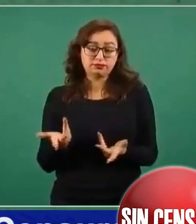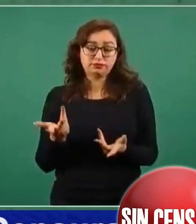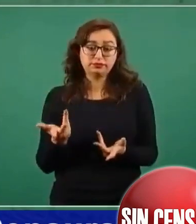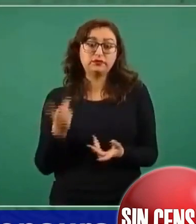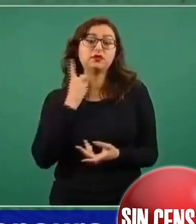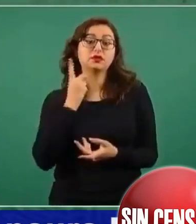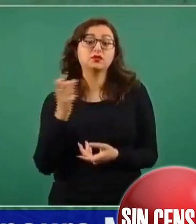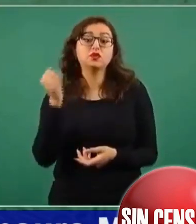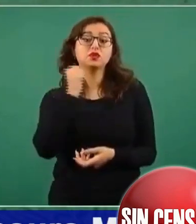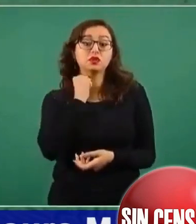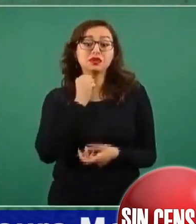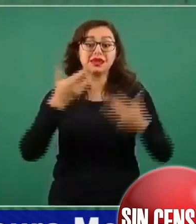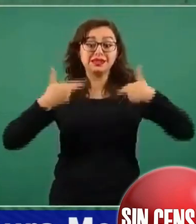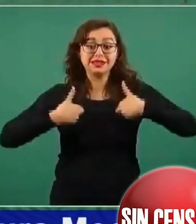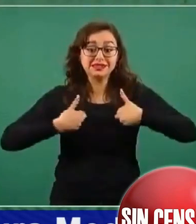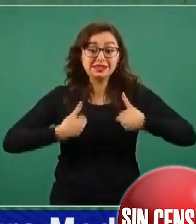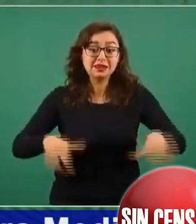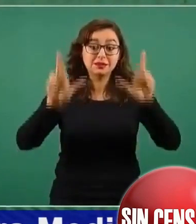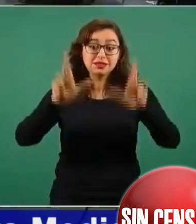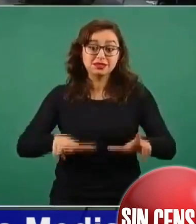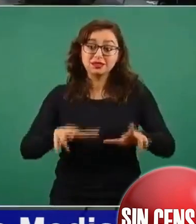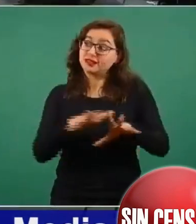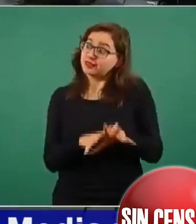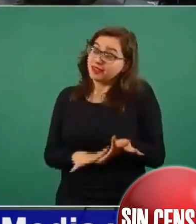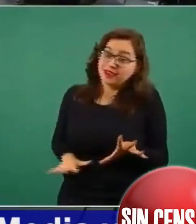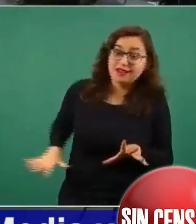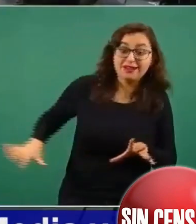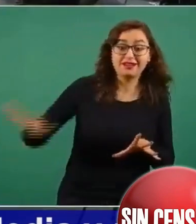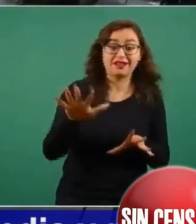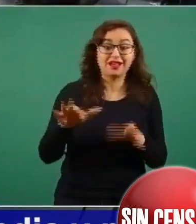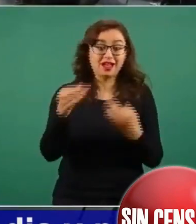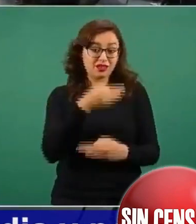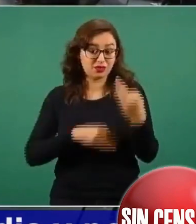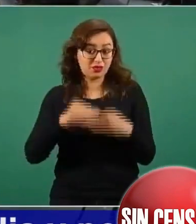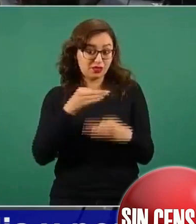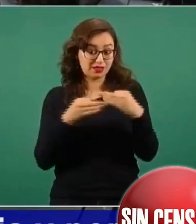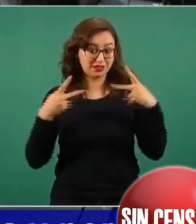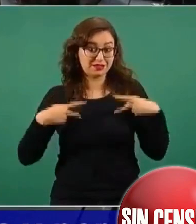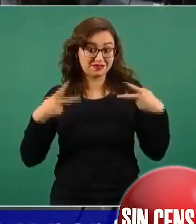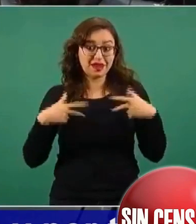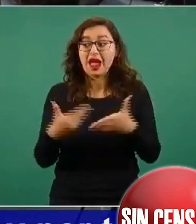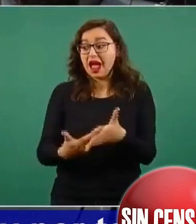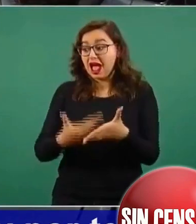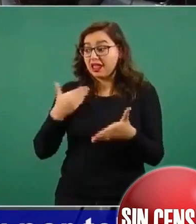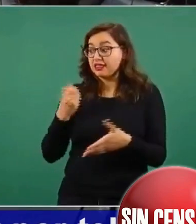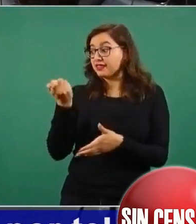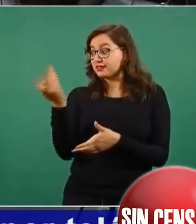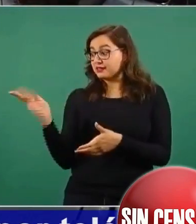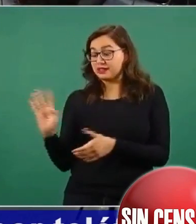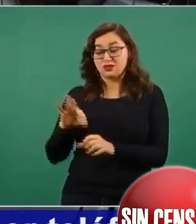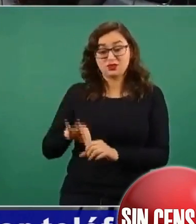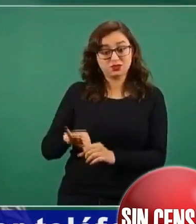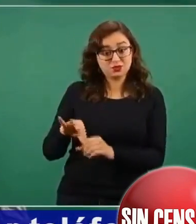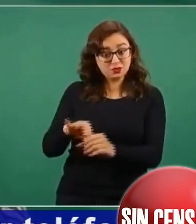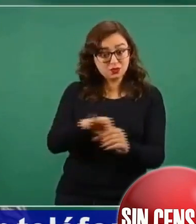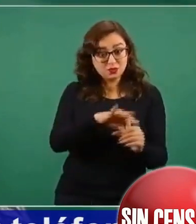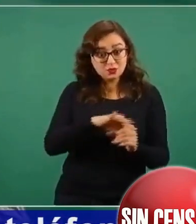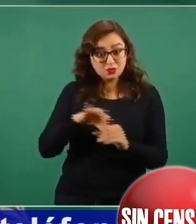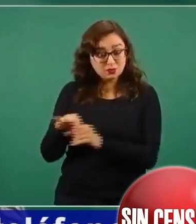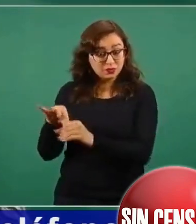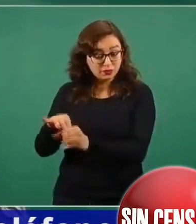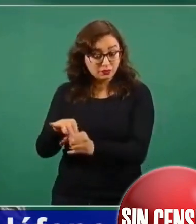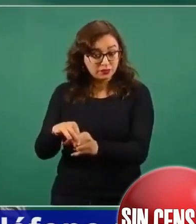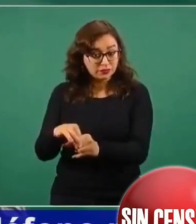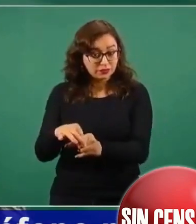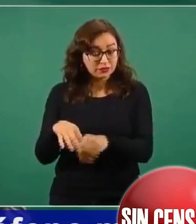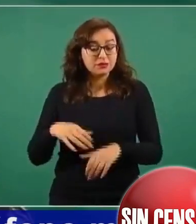legislador es el representante de una sociedad determinada, porque fue votado directamente para representar a la población